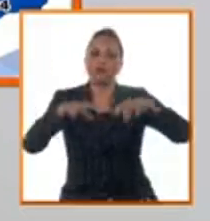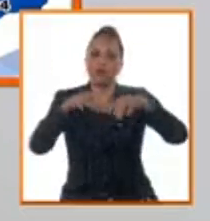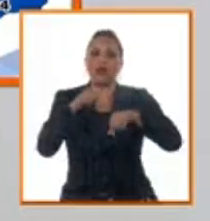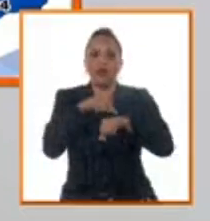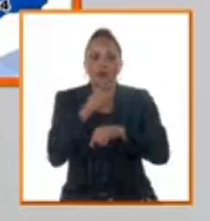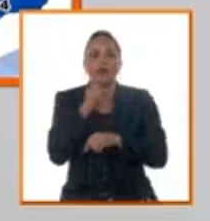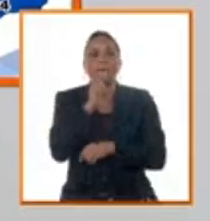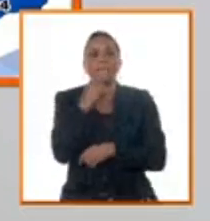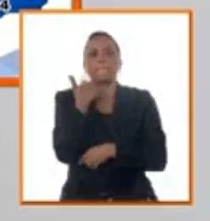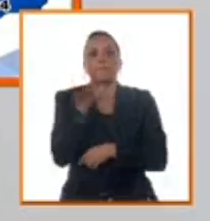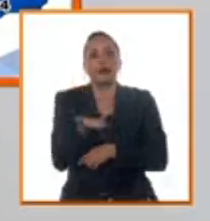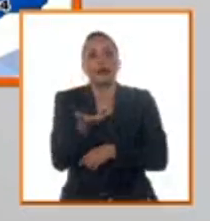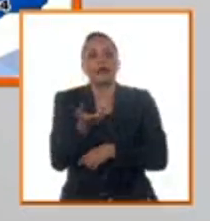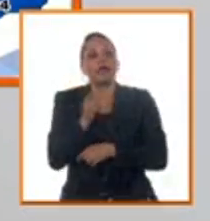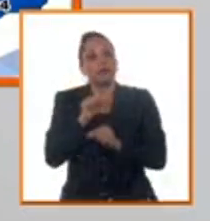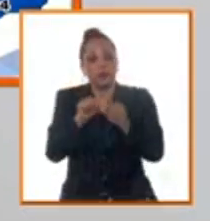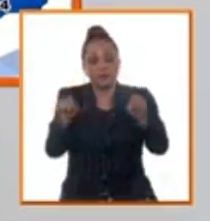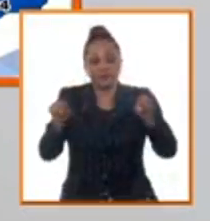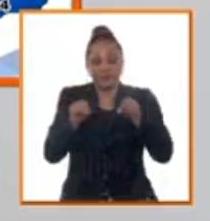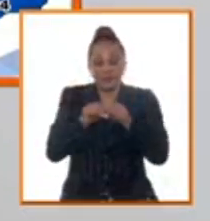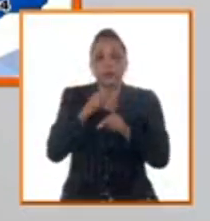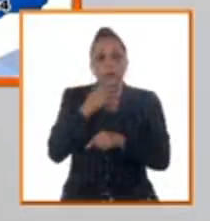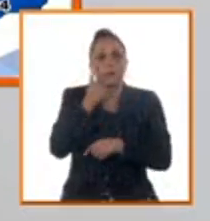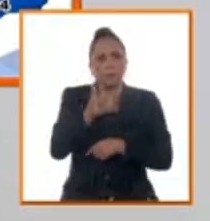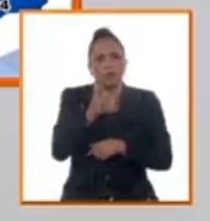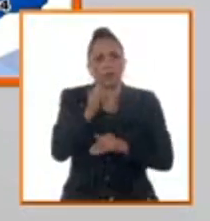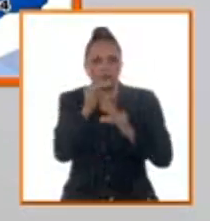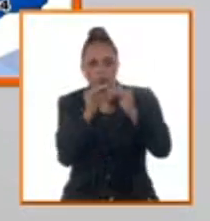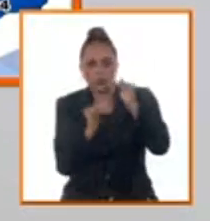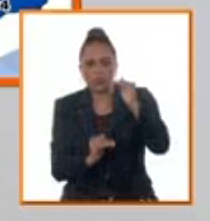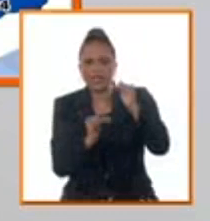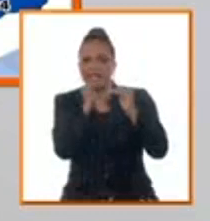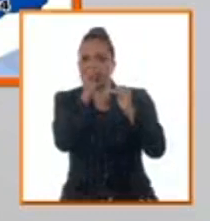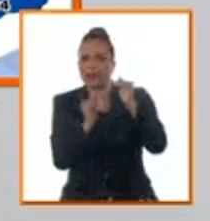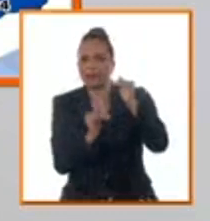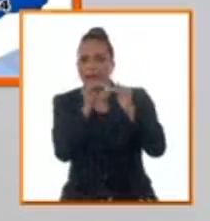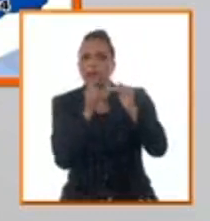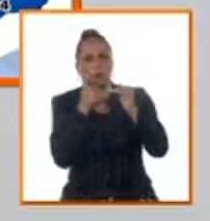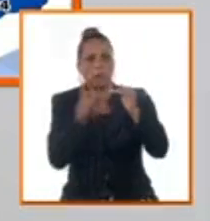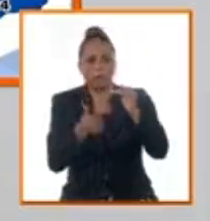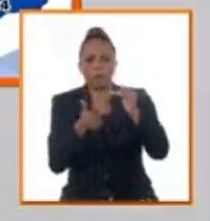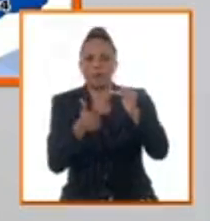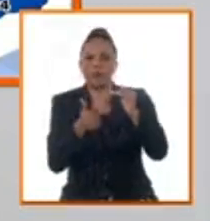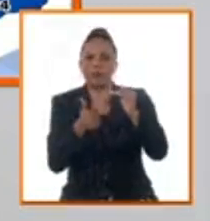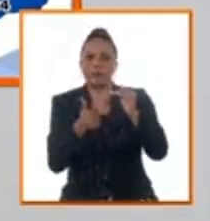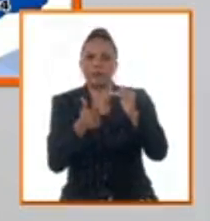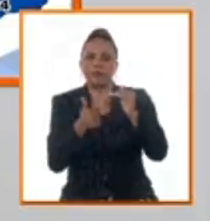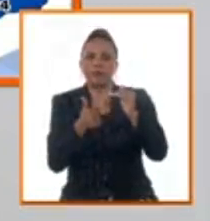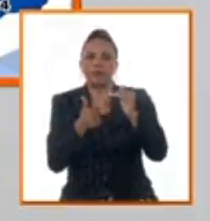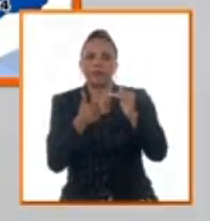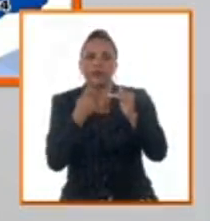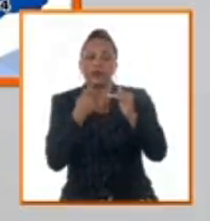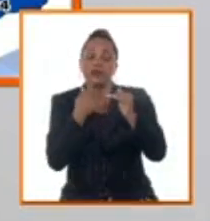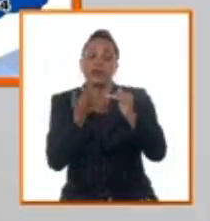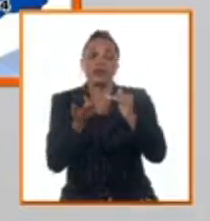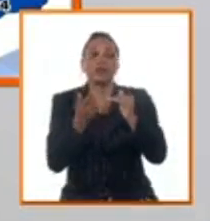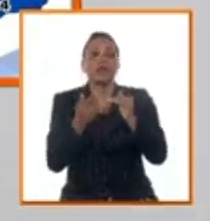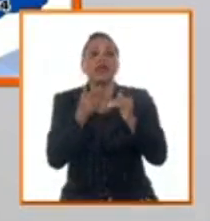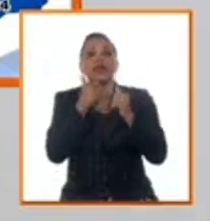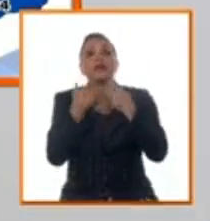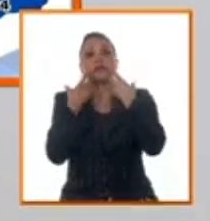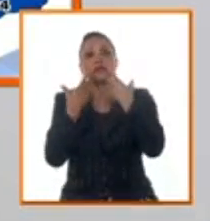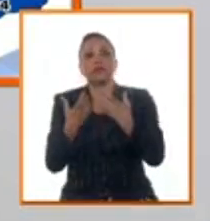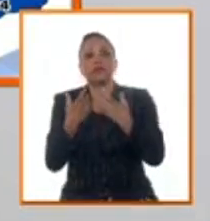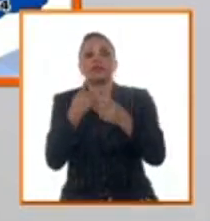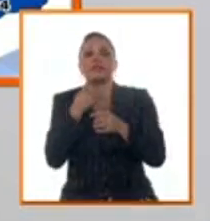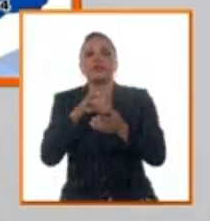los embalses son una garantía para toda la población, los objetivos socioeconómicos, los componentes ambientales